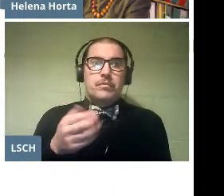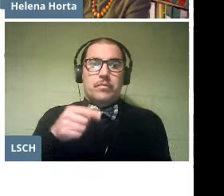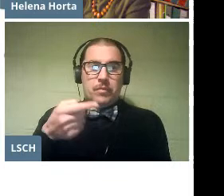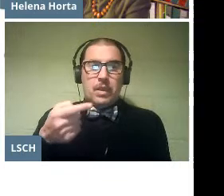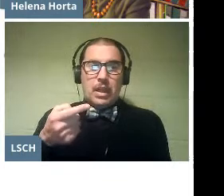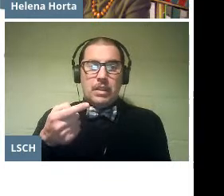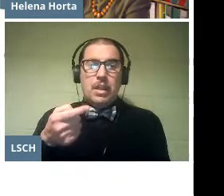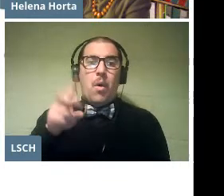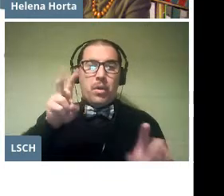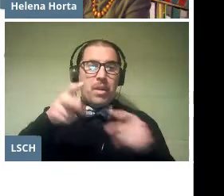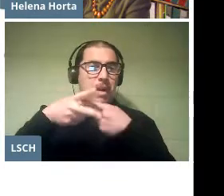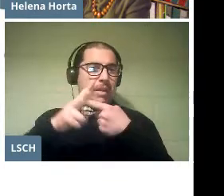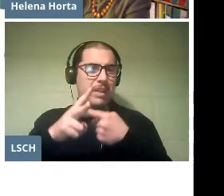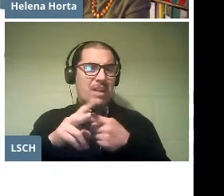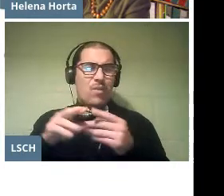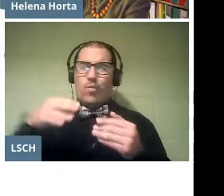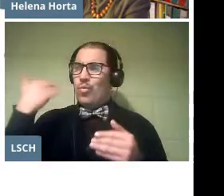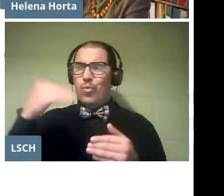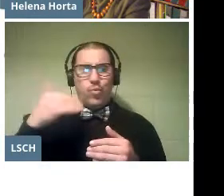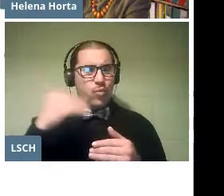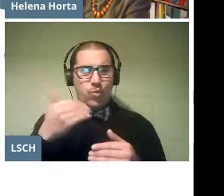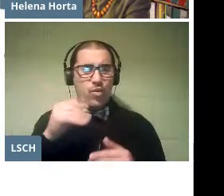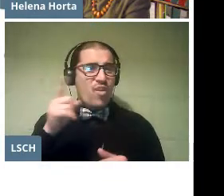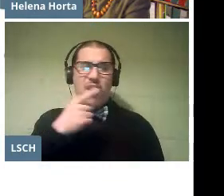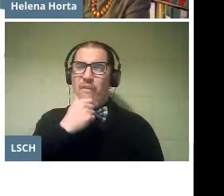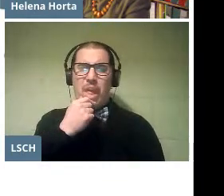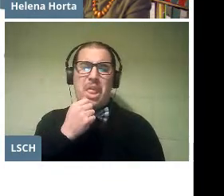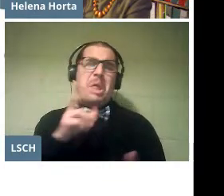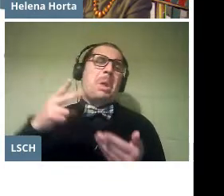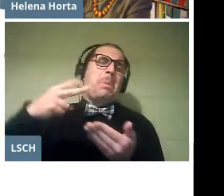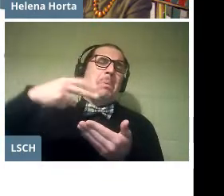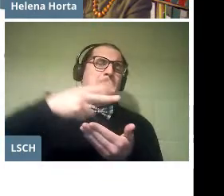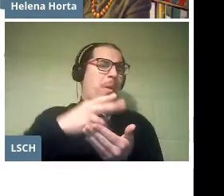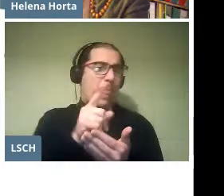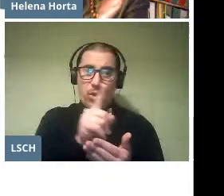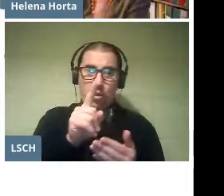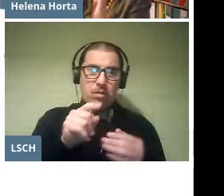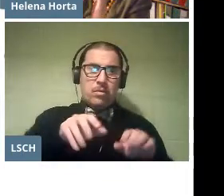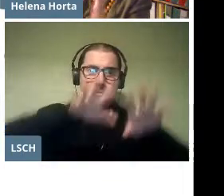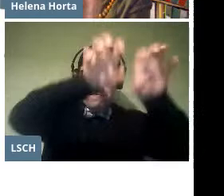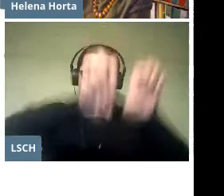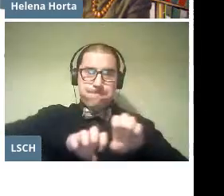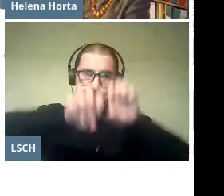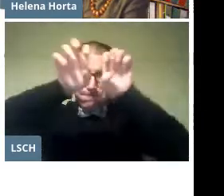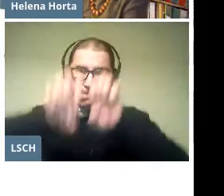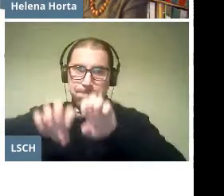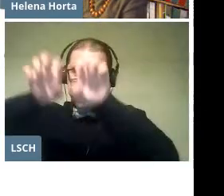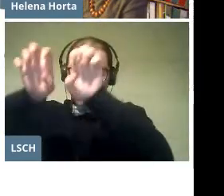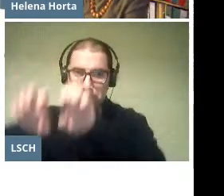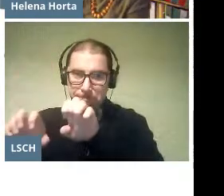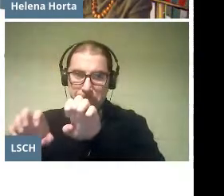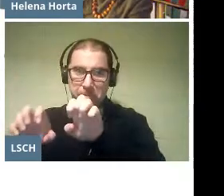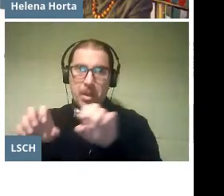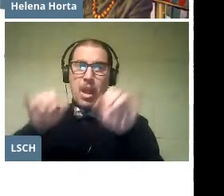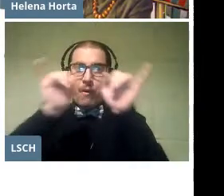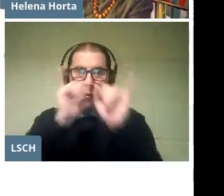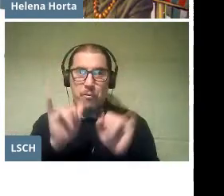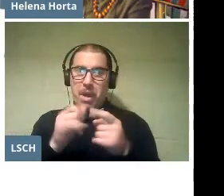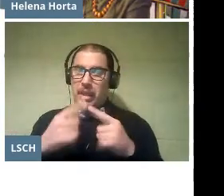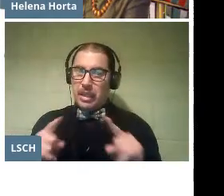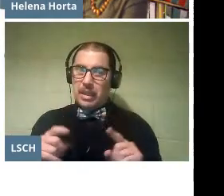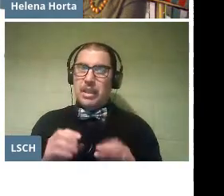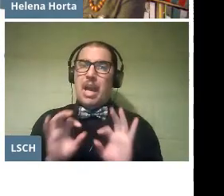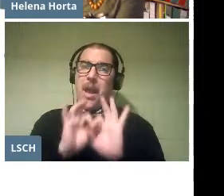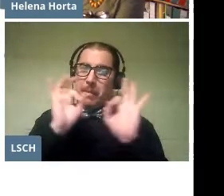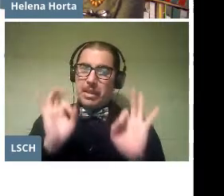conquista técnica, no es para nada fácil ir dando esa forma sin que se deforme el tejido. La próxima,